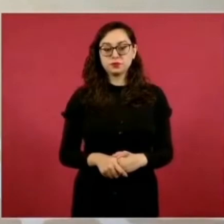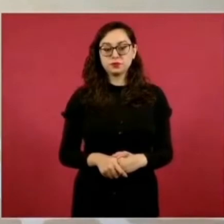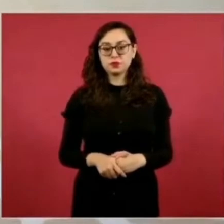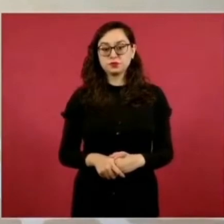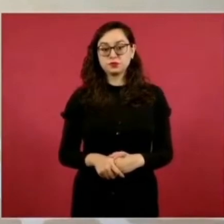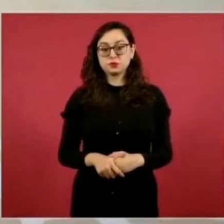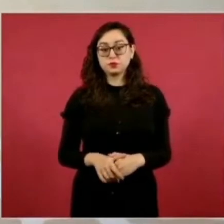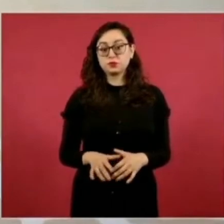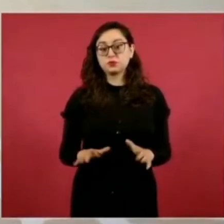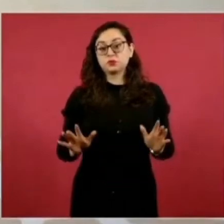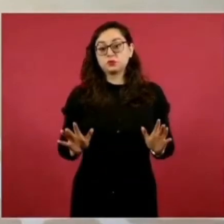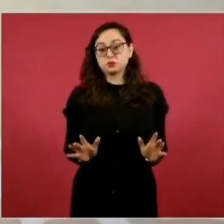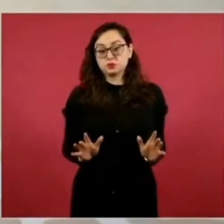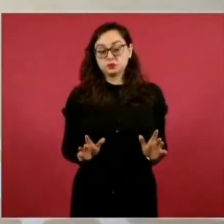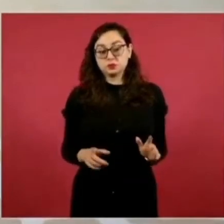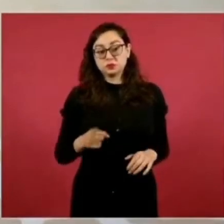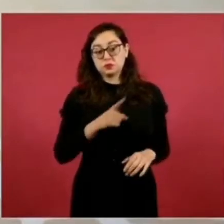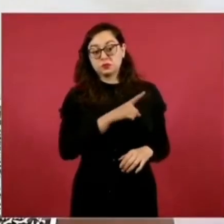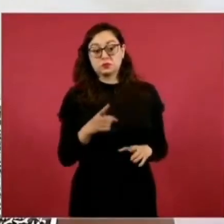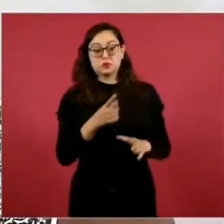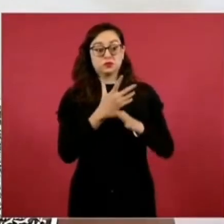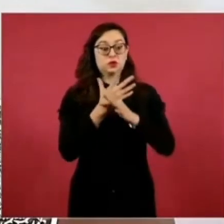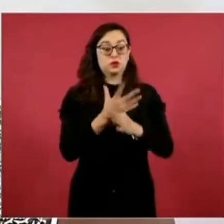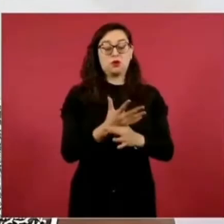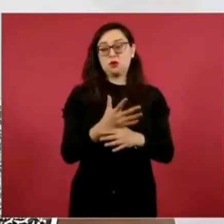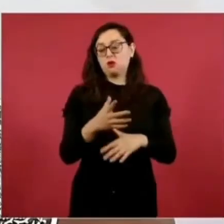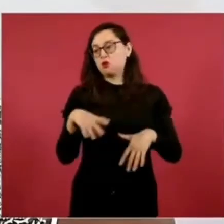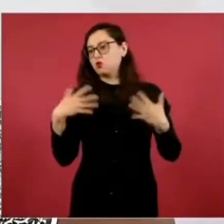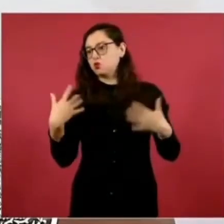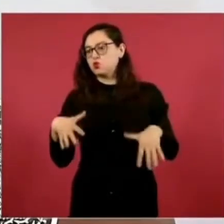éxito hay que ver cuánto